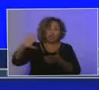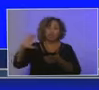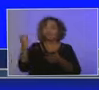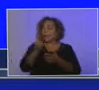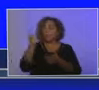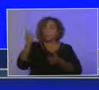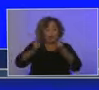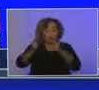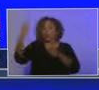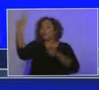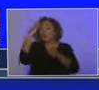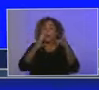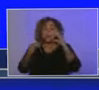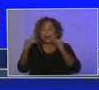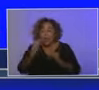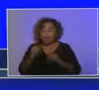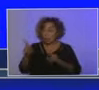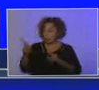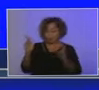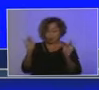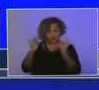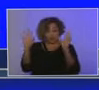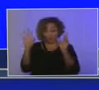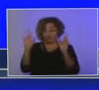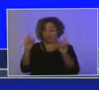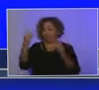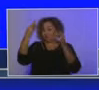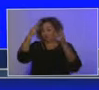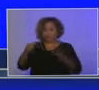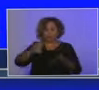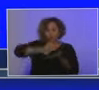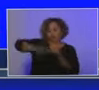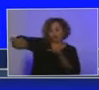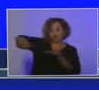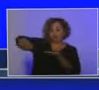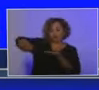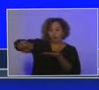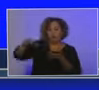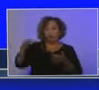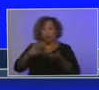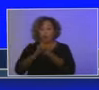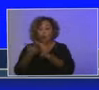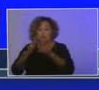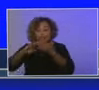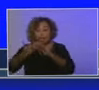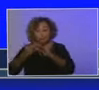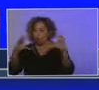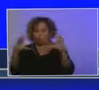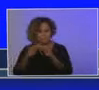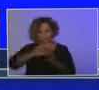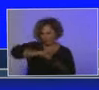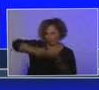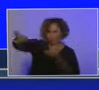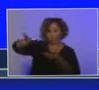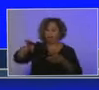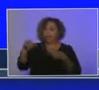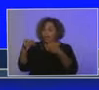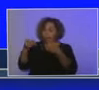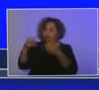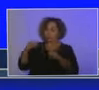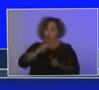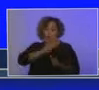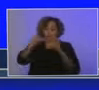O sea que fue un error grave haber sacado a los municipios del camino y no haberle dado la oportunidad a